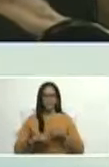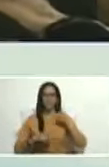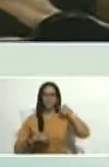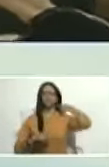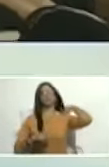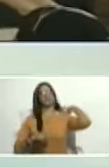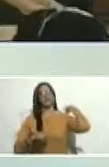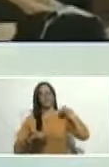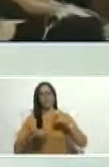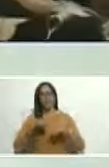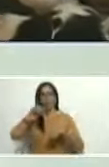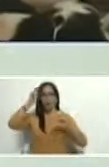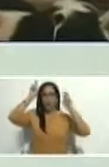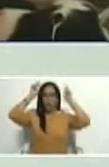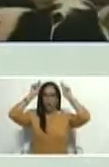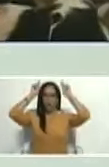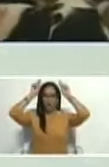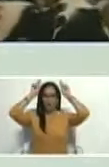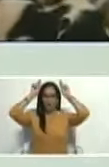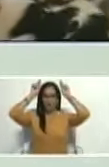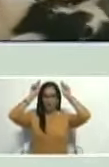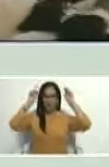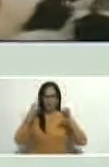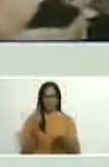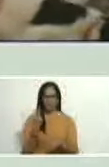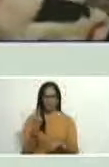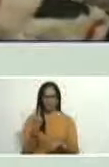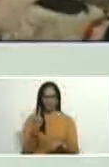Conejo, un conejito.